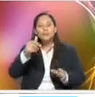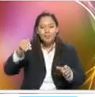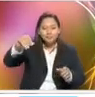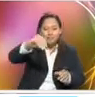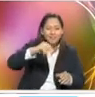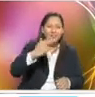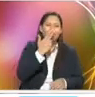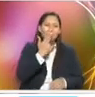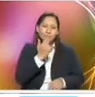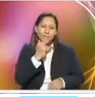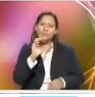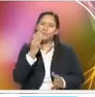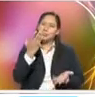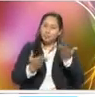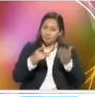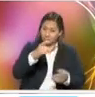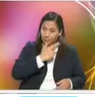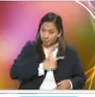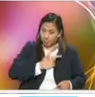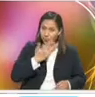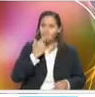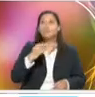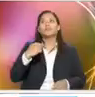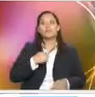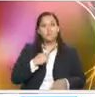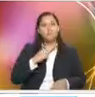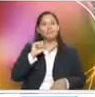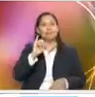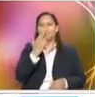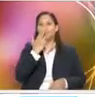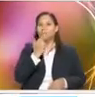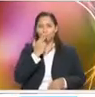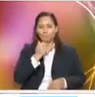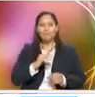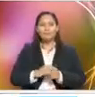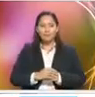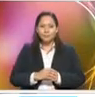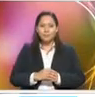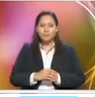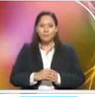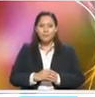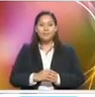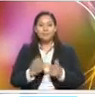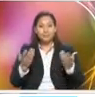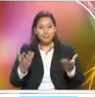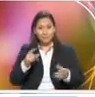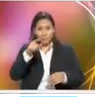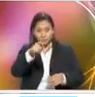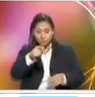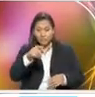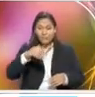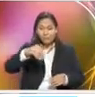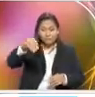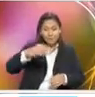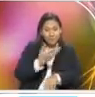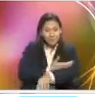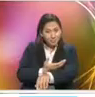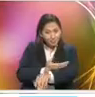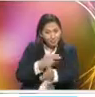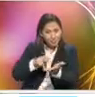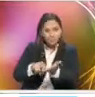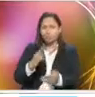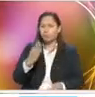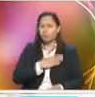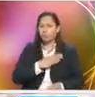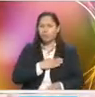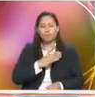o depende qué tan dulceros sean. Uy, yo sí. ¿Sí? Entonces, si ustedes lo hacen al carbón, queda buenísimo.